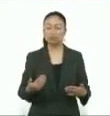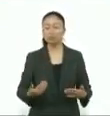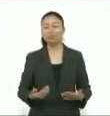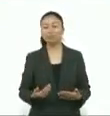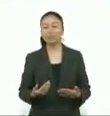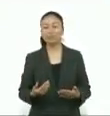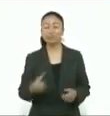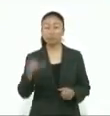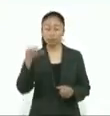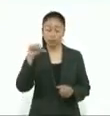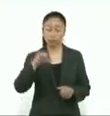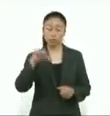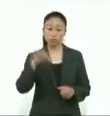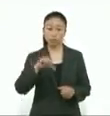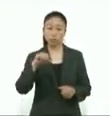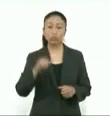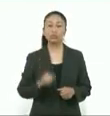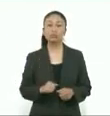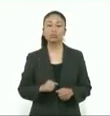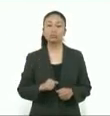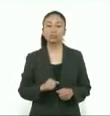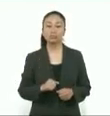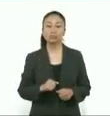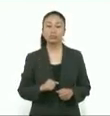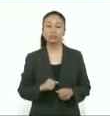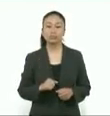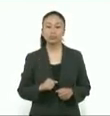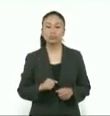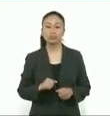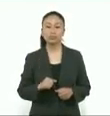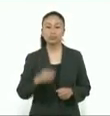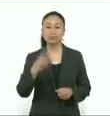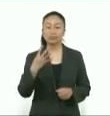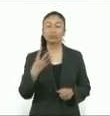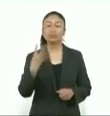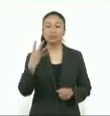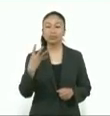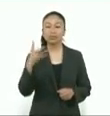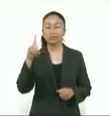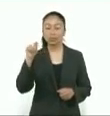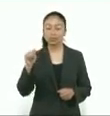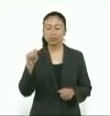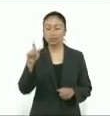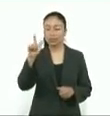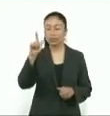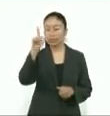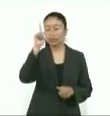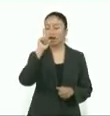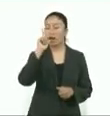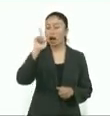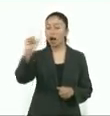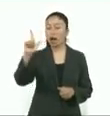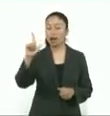la transformación tiene rostro, alma y corazón de mujer.